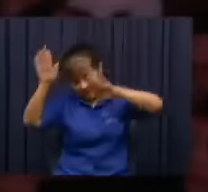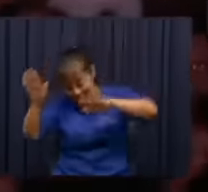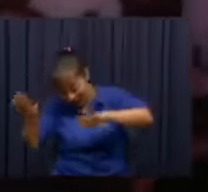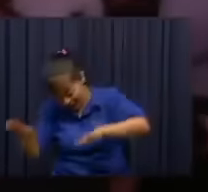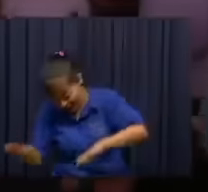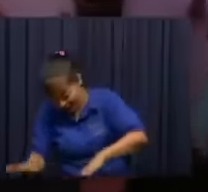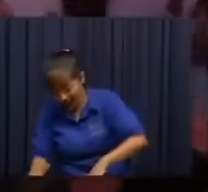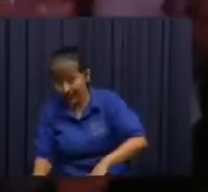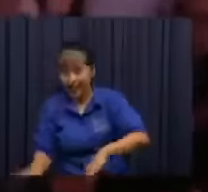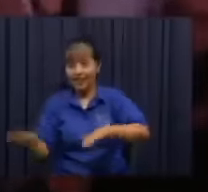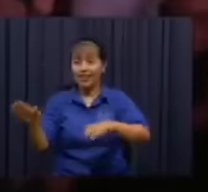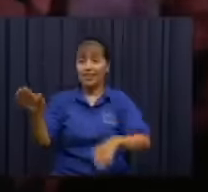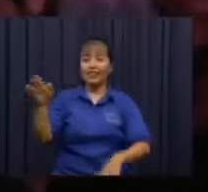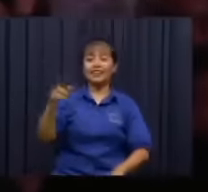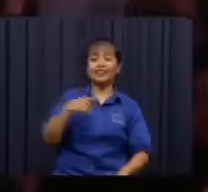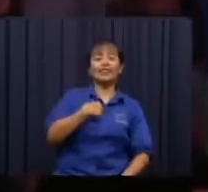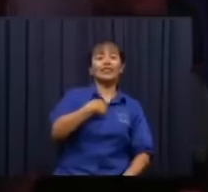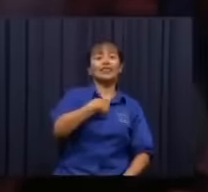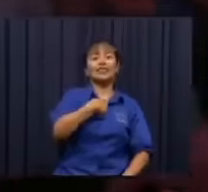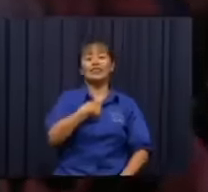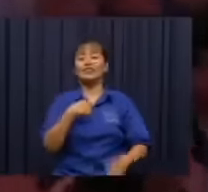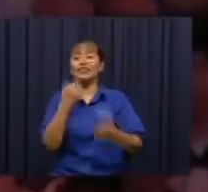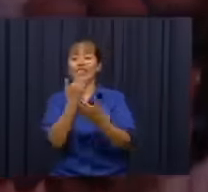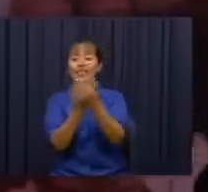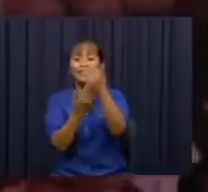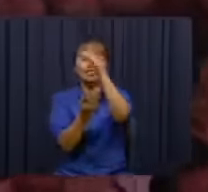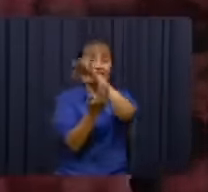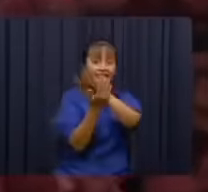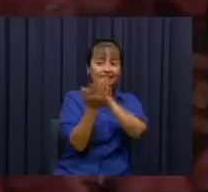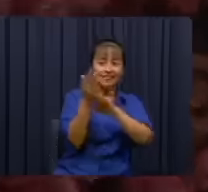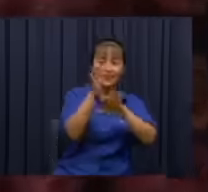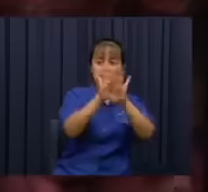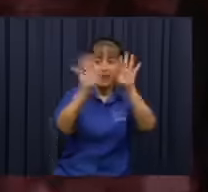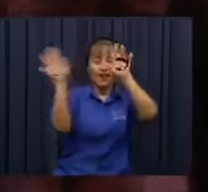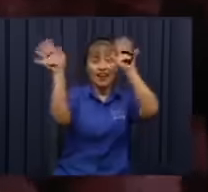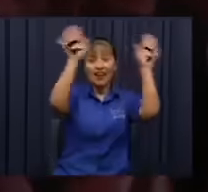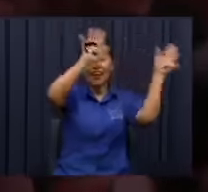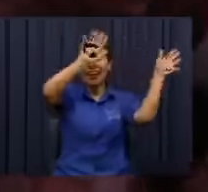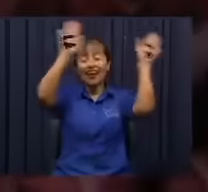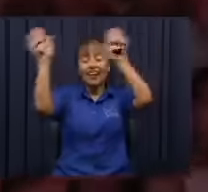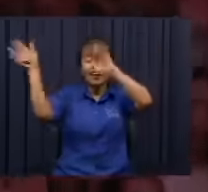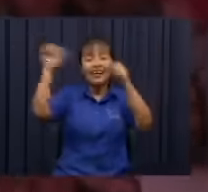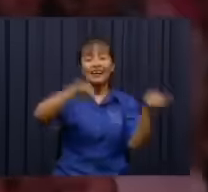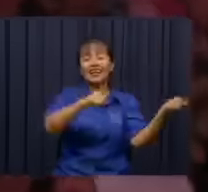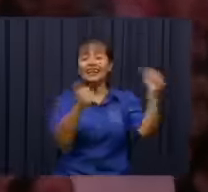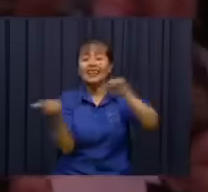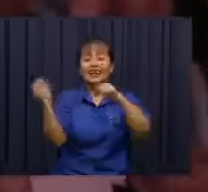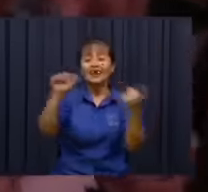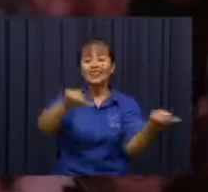adoración. Una vez más: traigo mis manos llenas de alabanza.